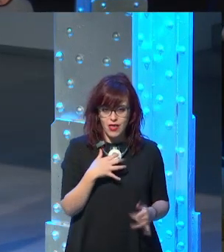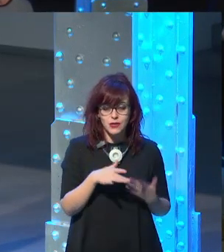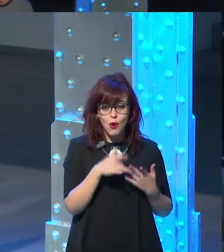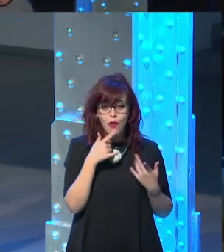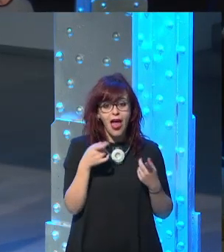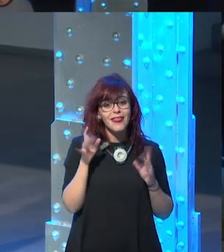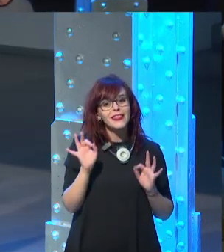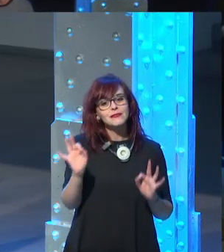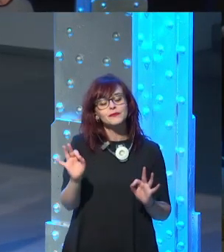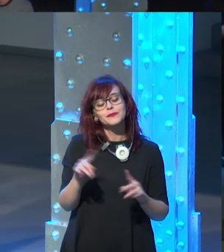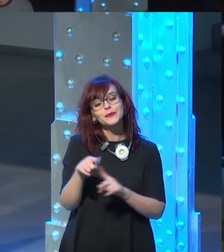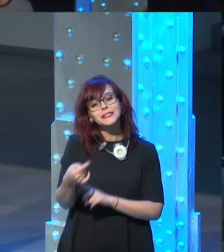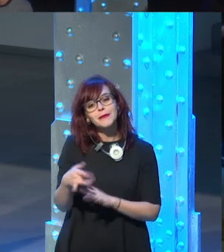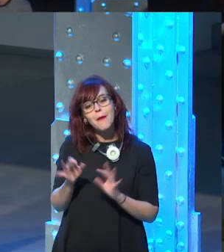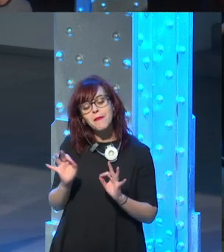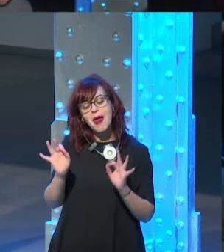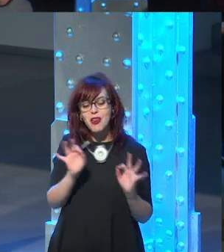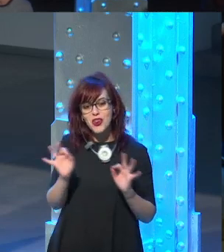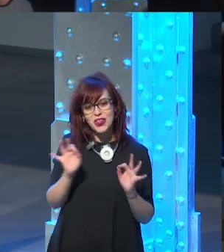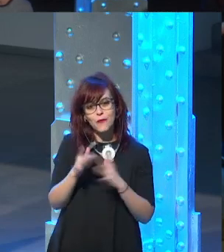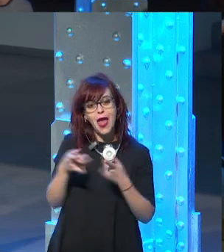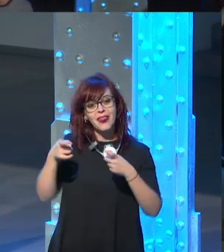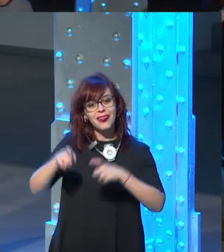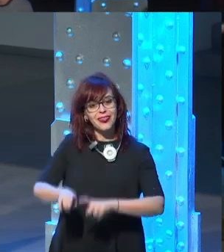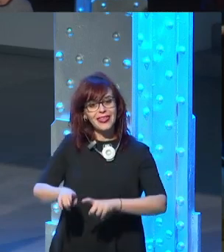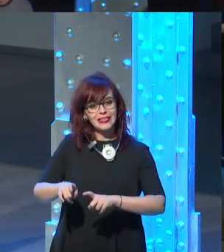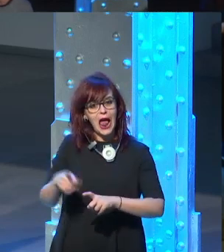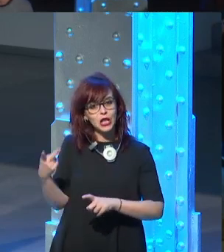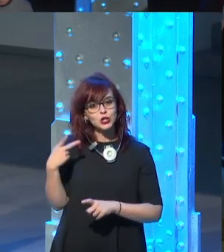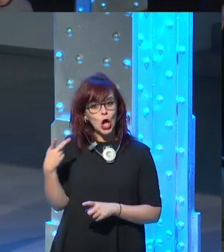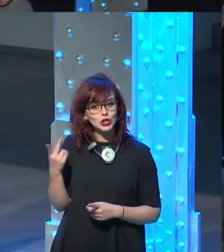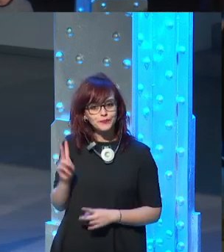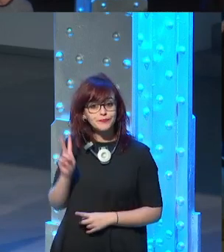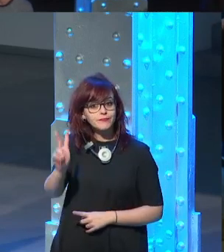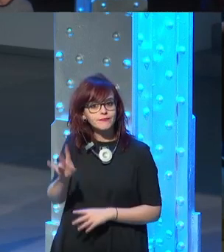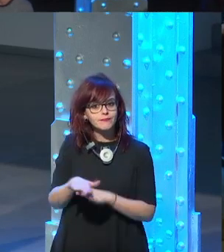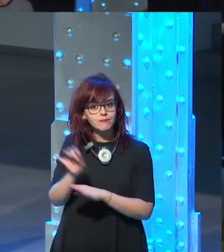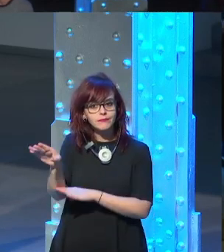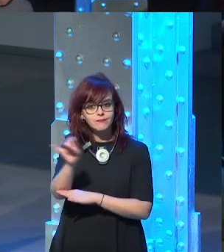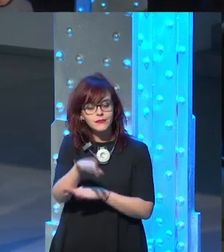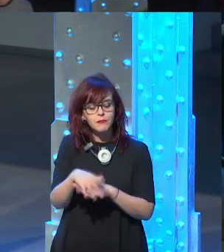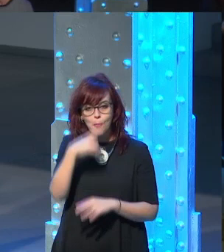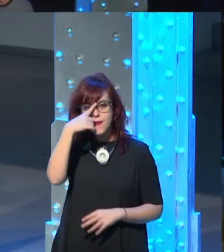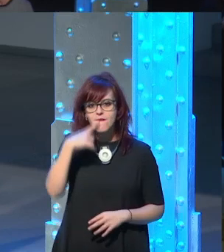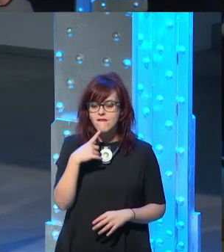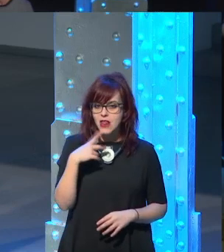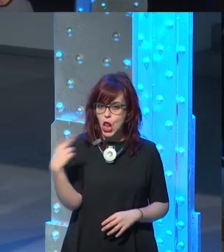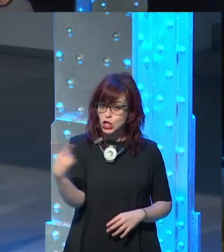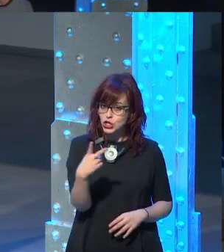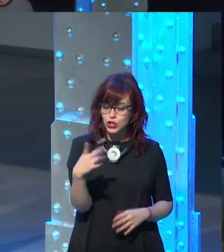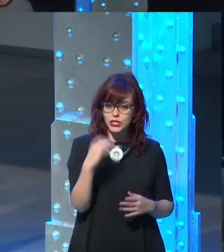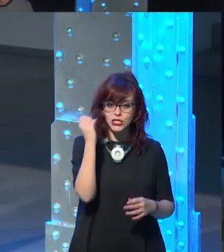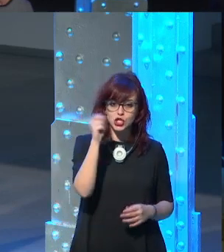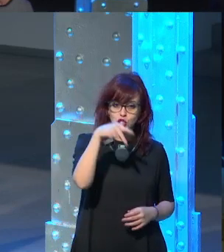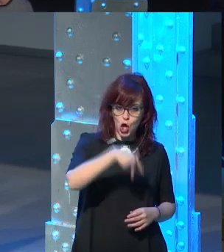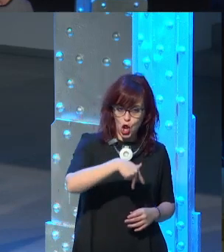una cita. Hicimos como una cita a ciegas, a solas, porque mirando los perfiles tanto de